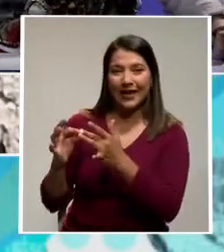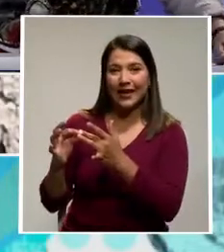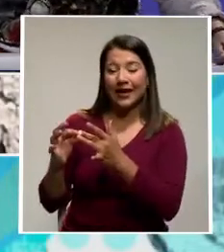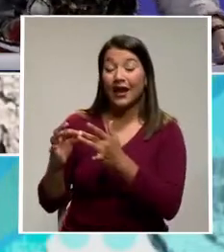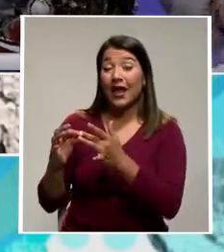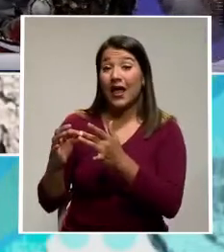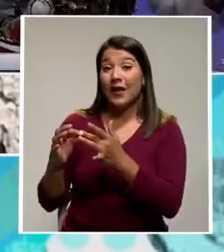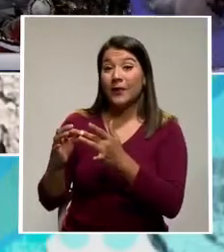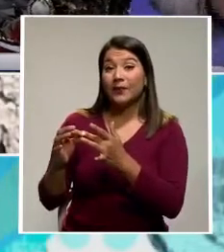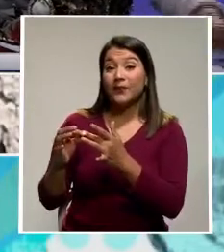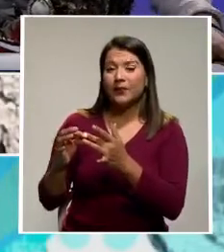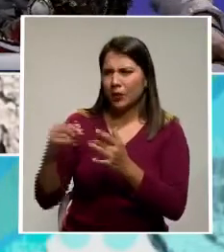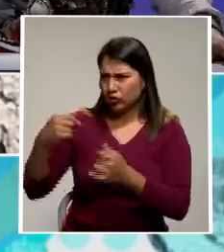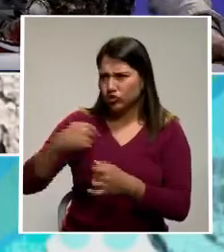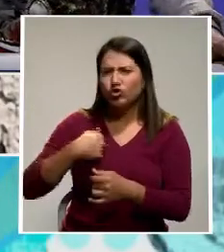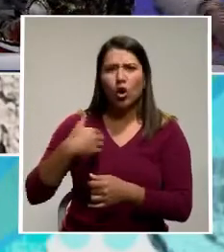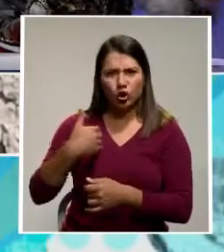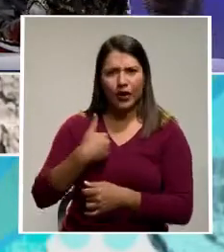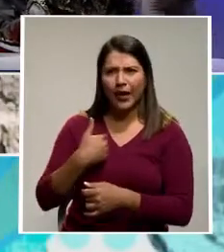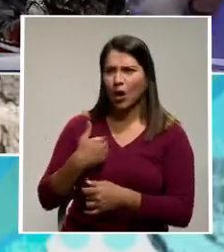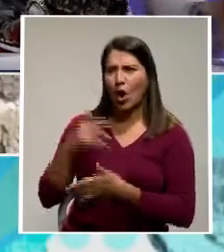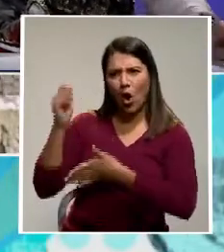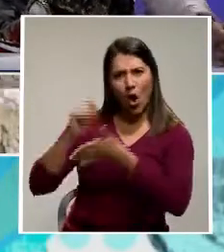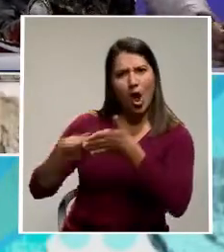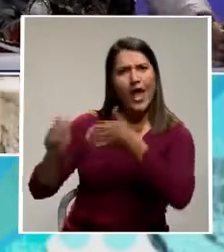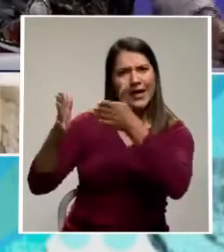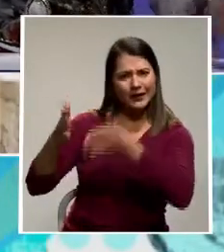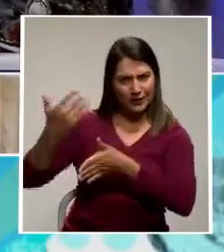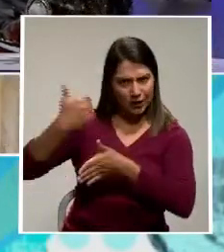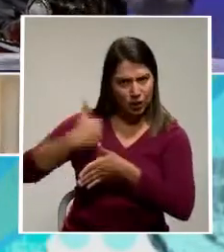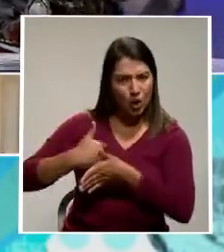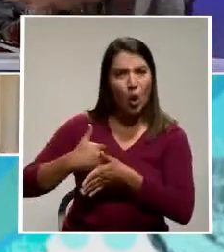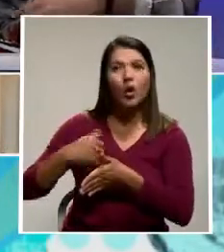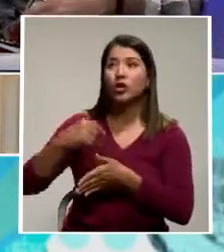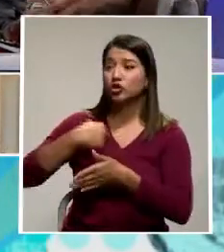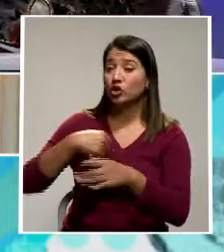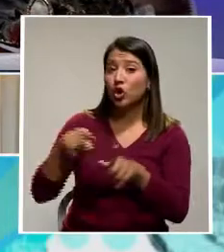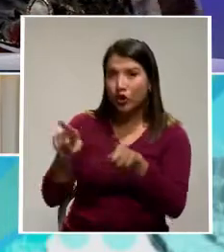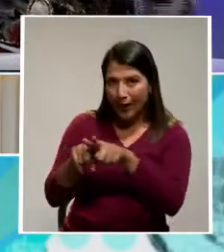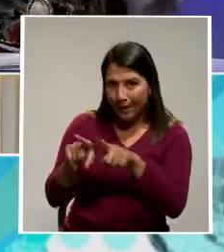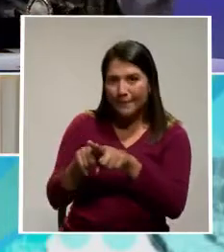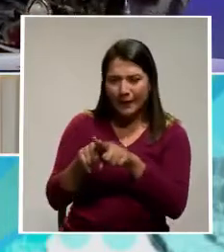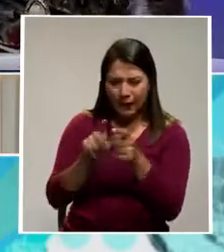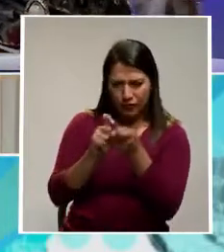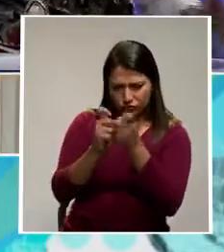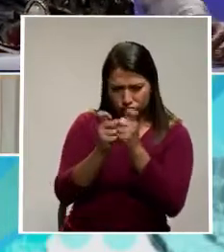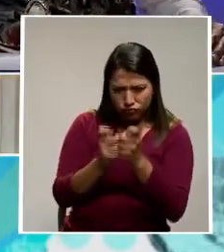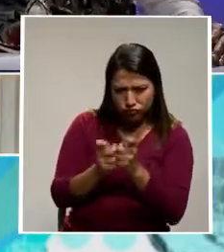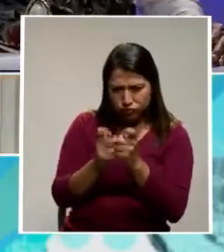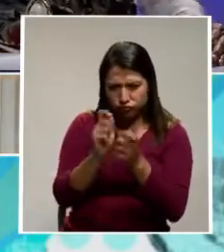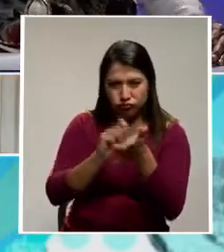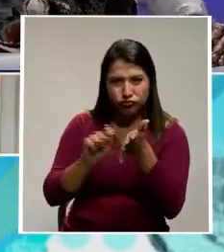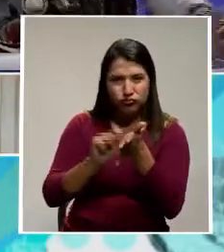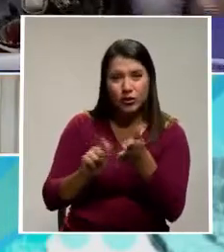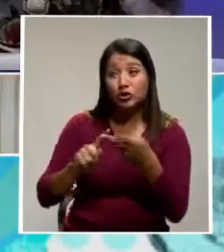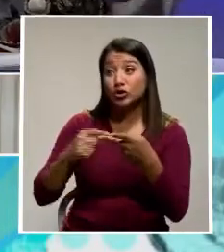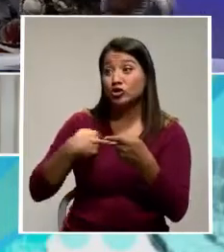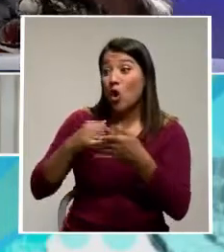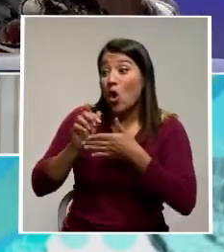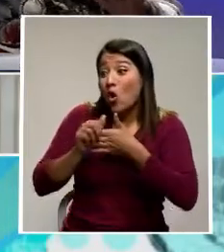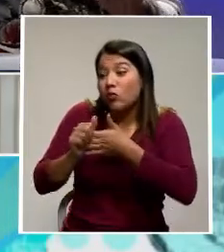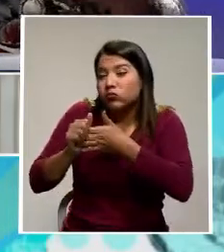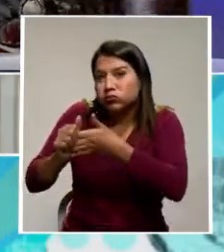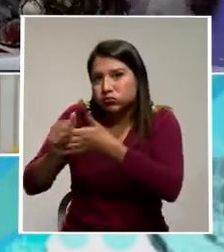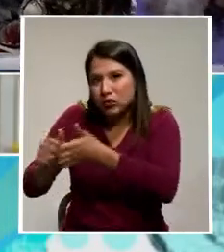además distinguidos escritores, además que yo edito y también guío procesos de forma individual. Y ha